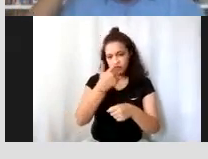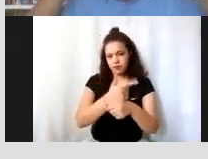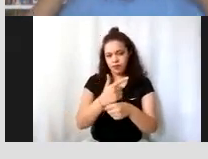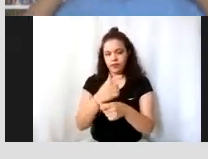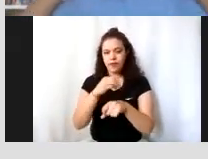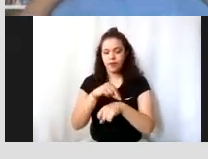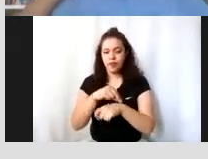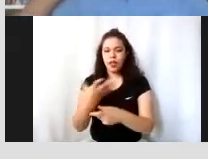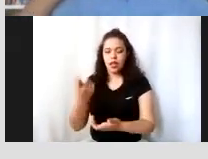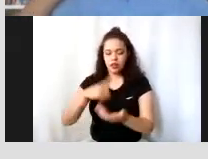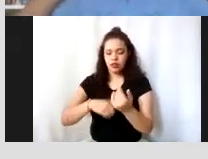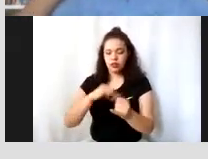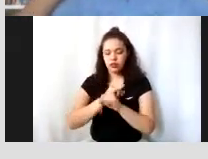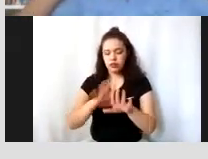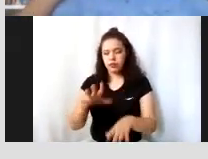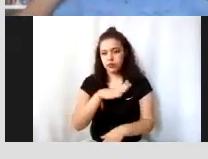personales.